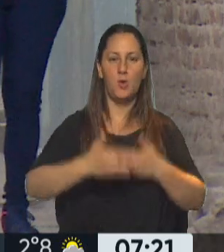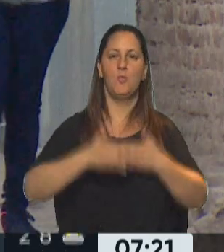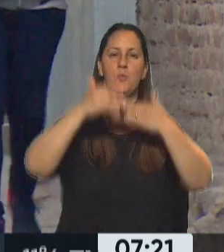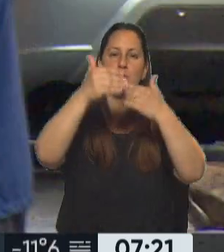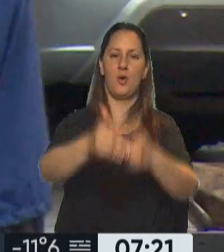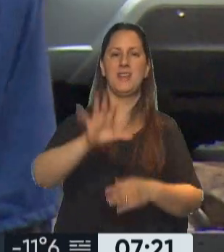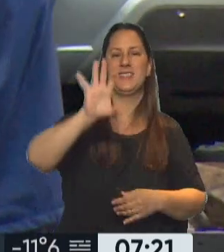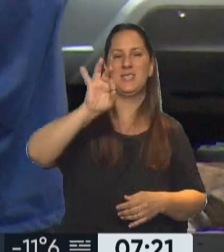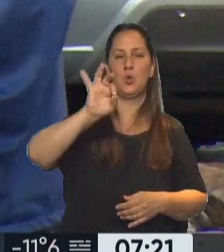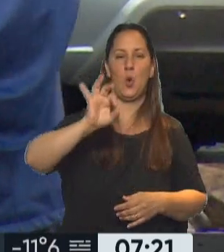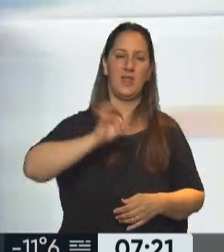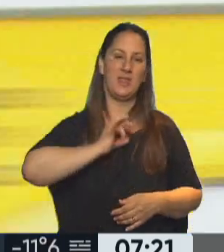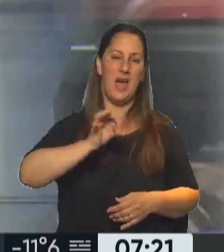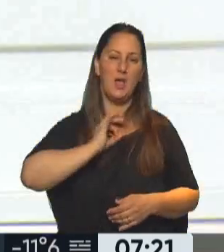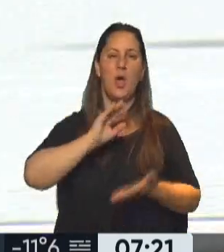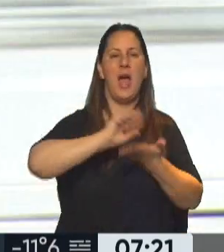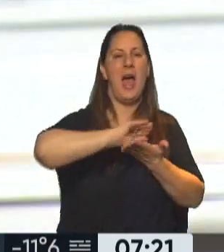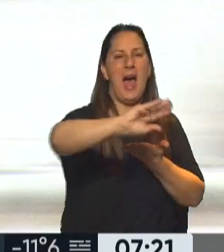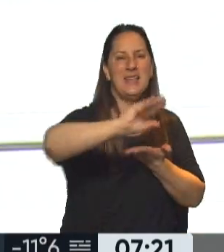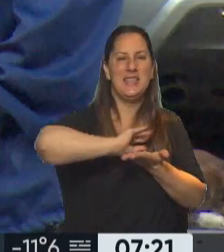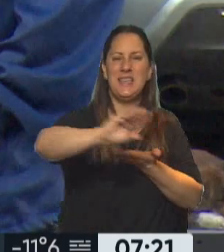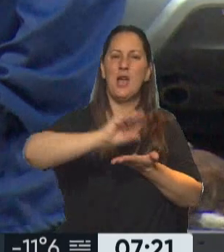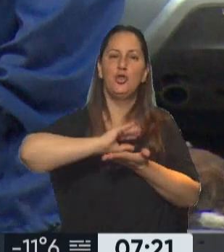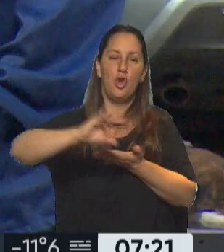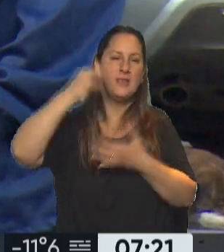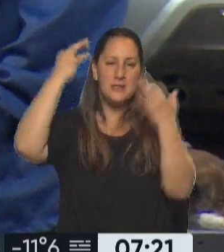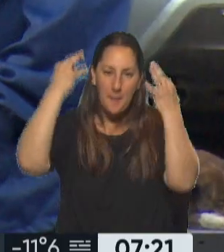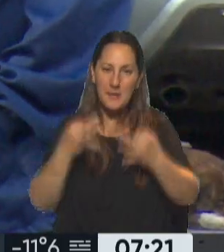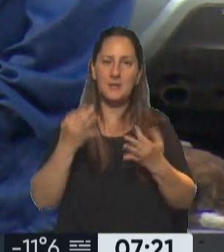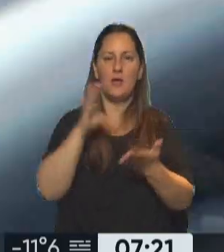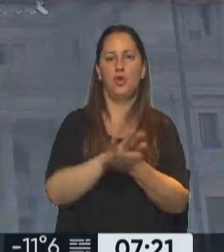50 años a las asignaciones específicas de impuestos para el sector.